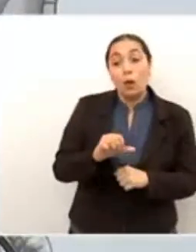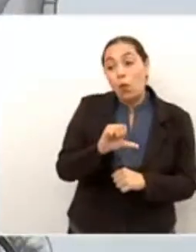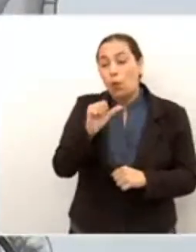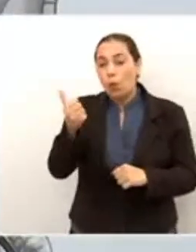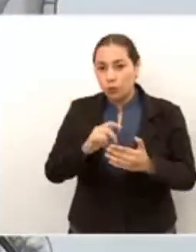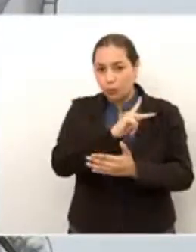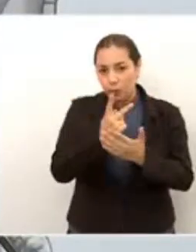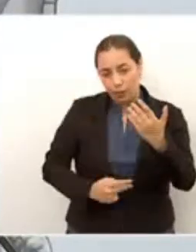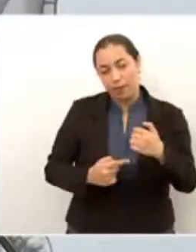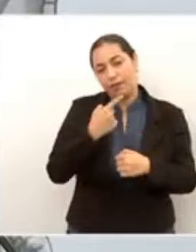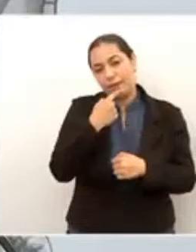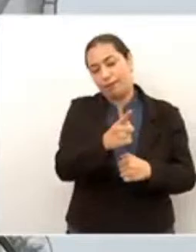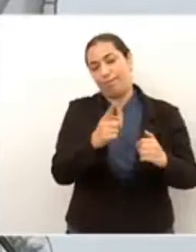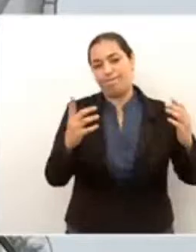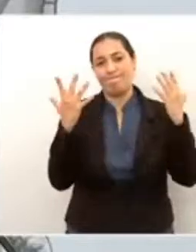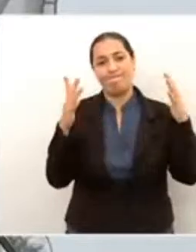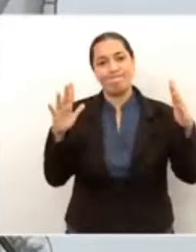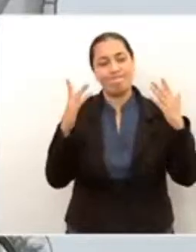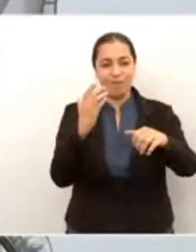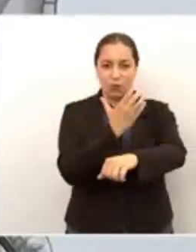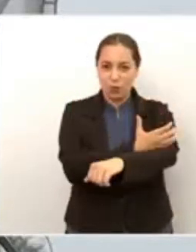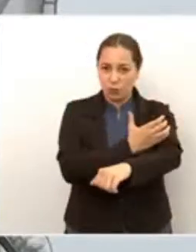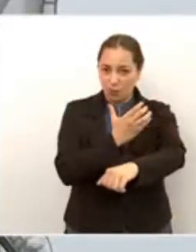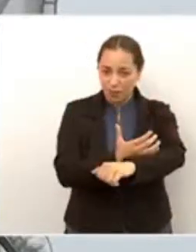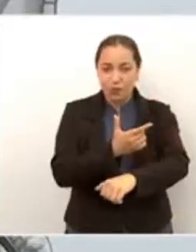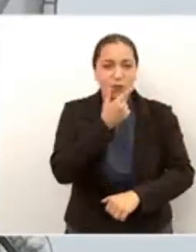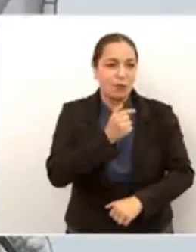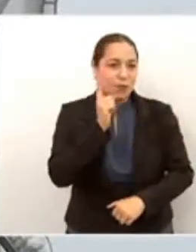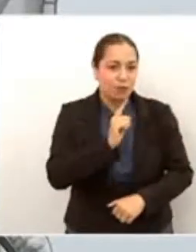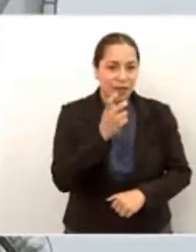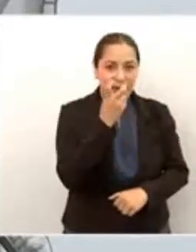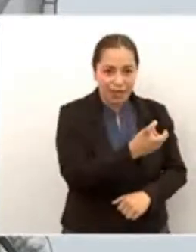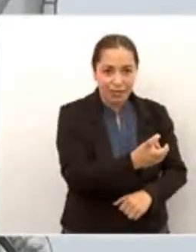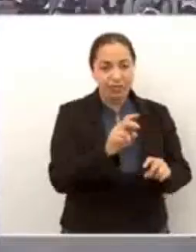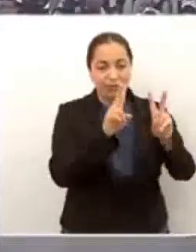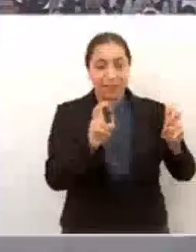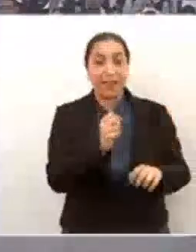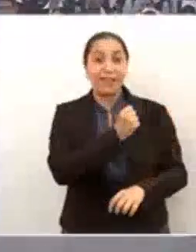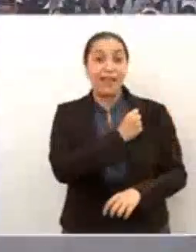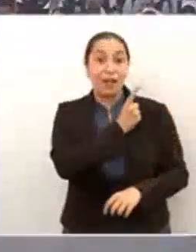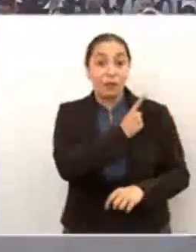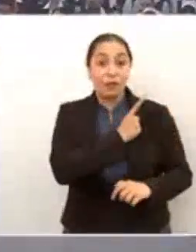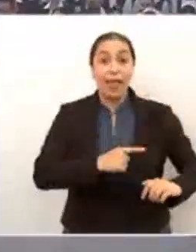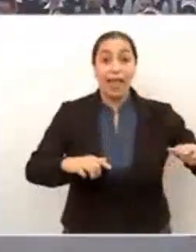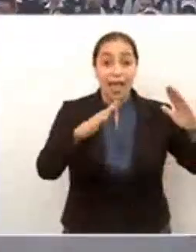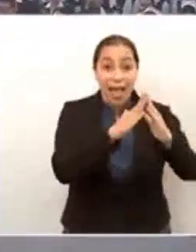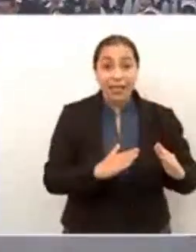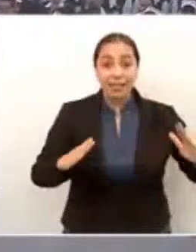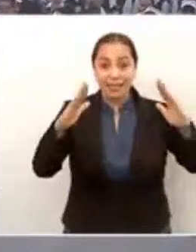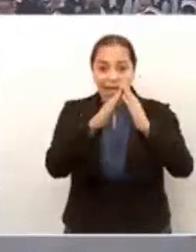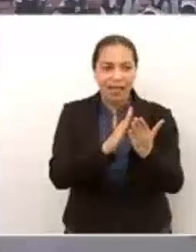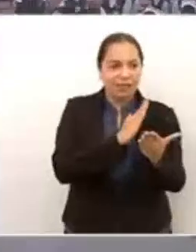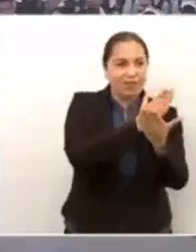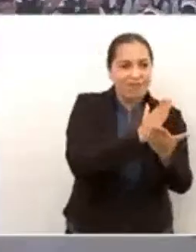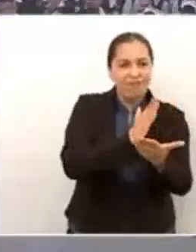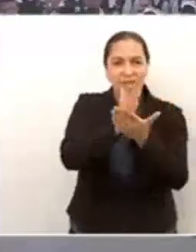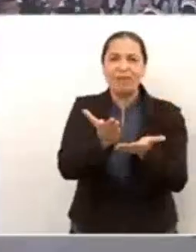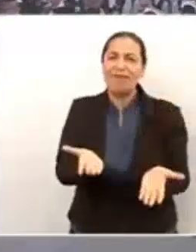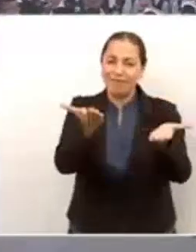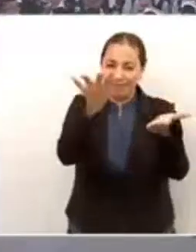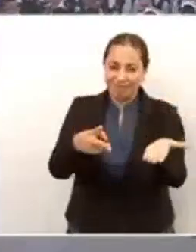darles un aplauso a nuestros compañeros y compañeras, Salud Casa por Casa. Levántense